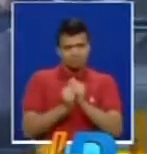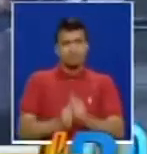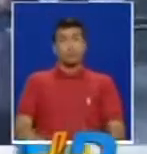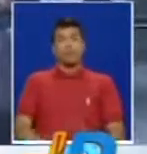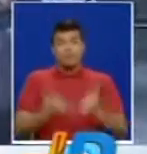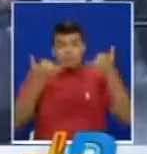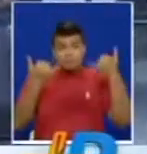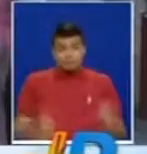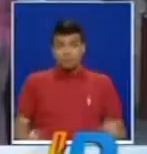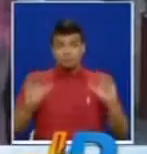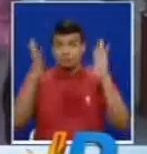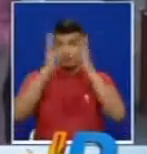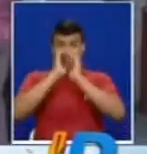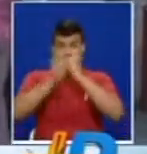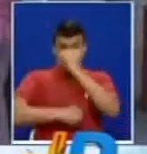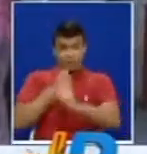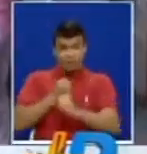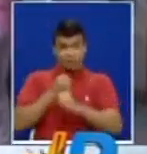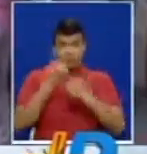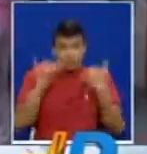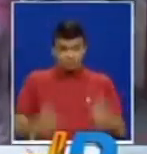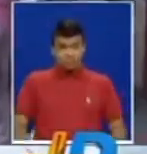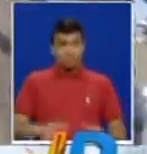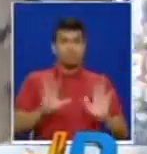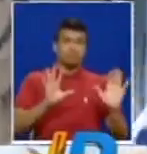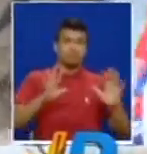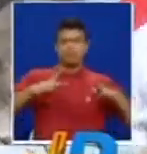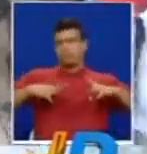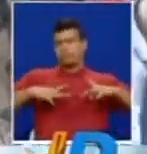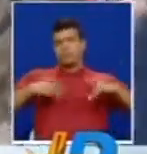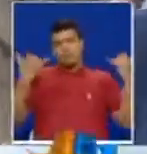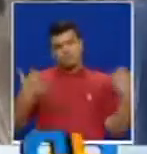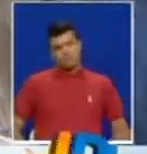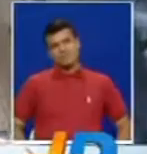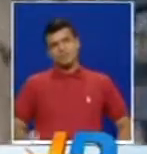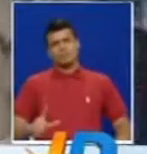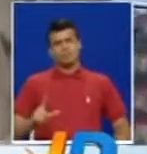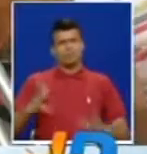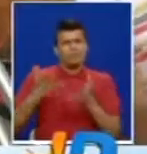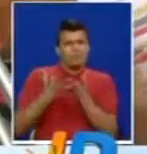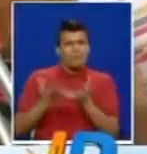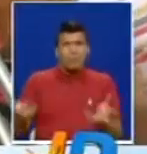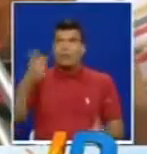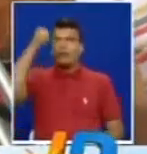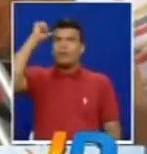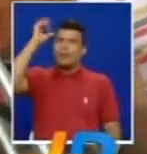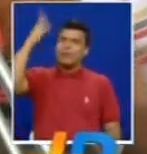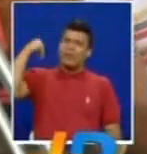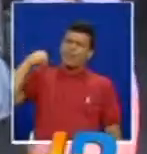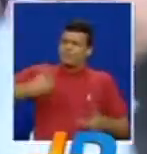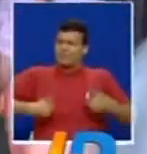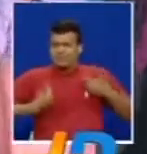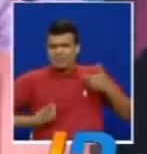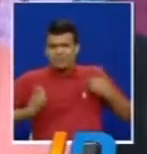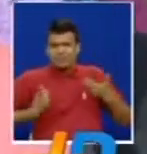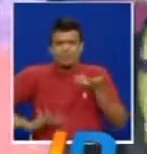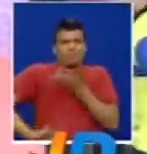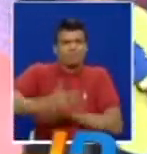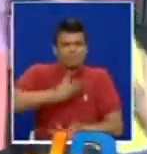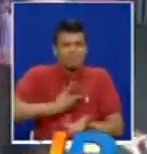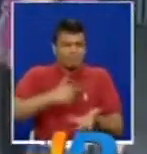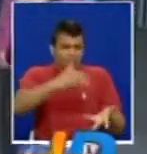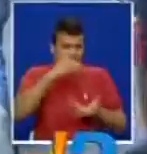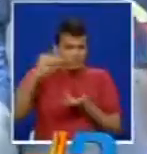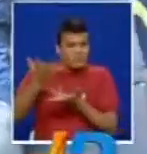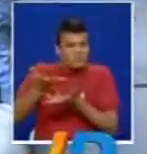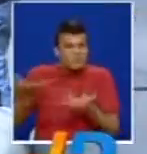las festividades de fin de año y con ellas las vacaciones para muchos. Cargados de buenos momentos vividos y unos cuantos regalos, cientos de viajeros